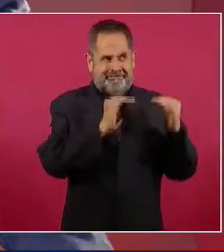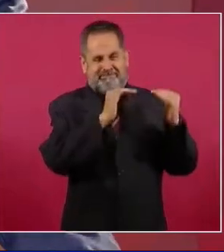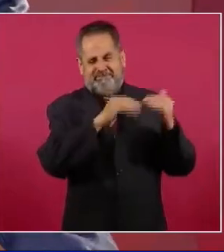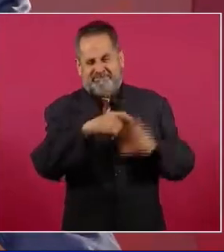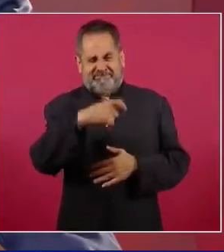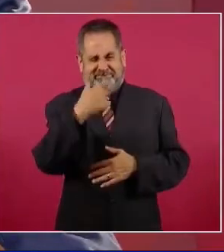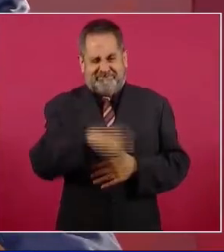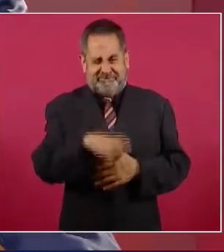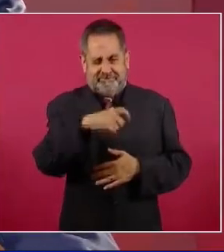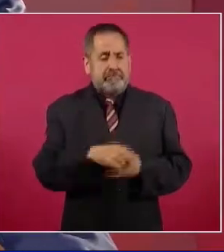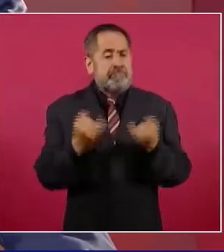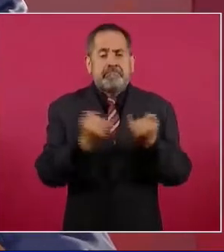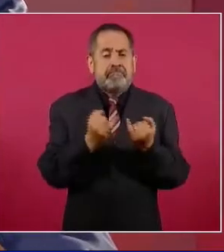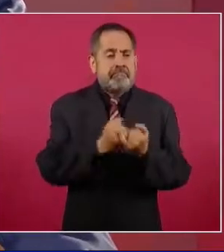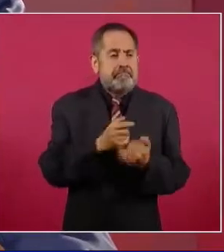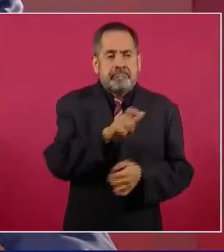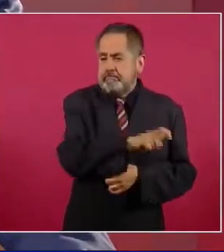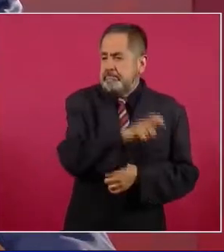no pagaban,